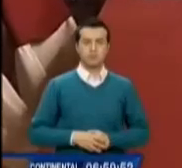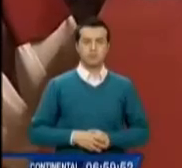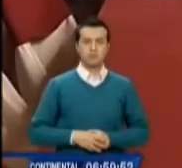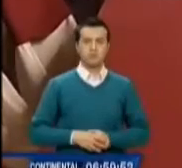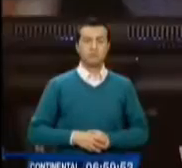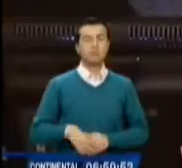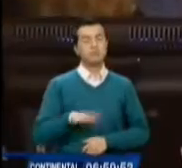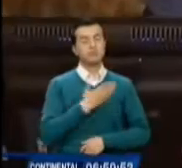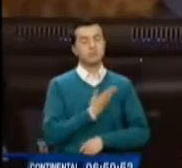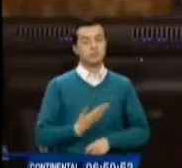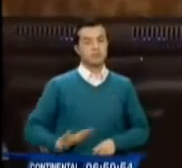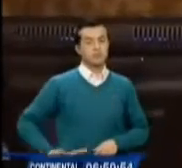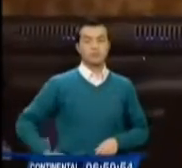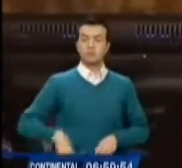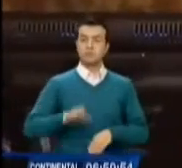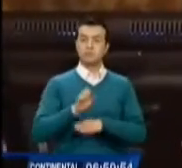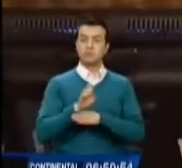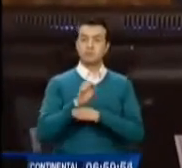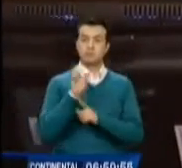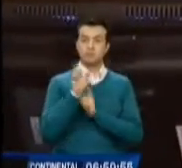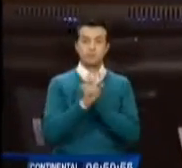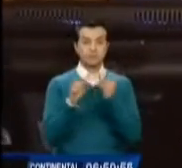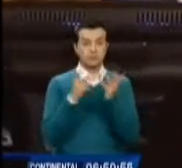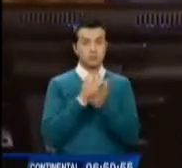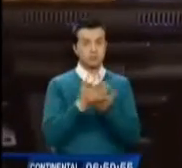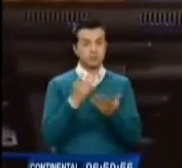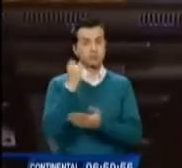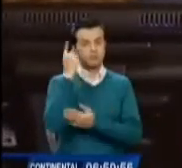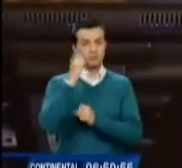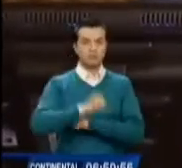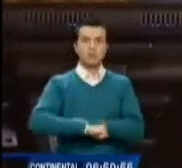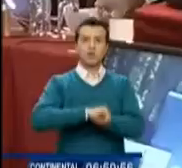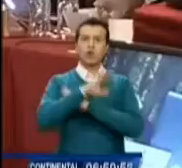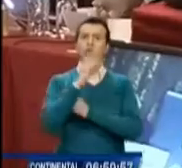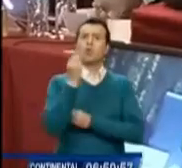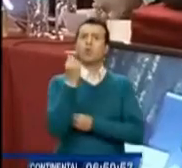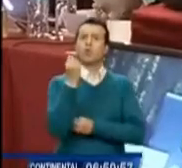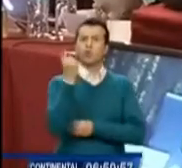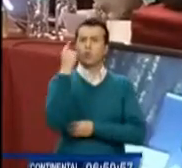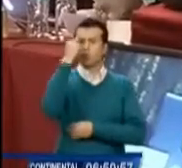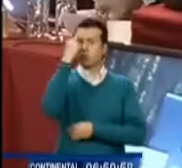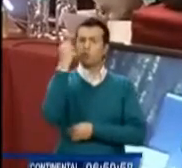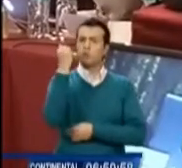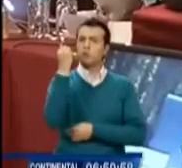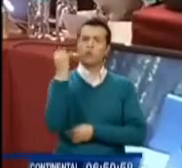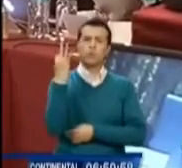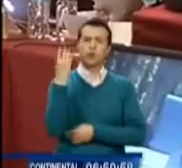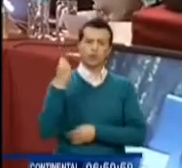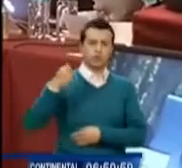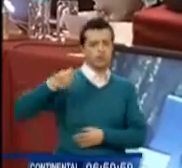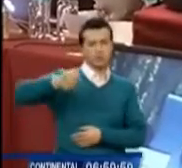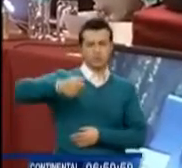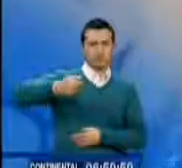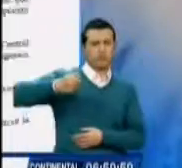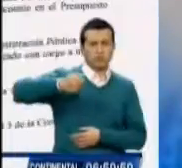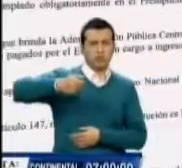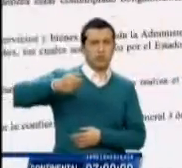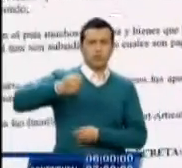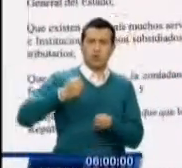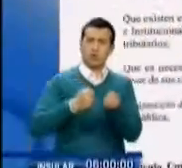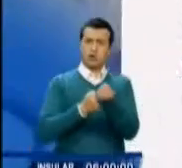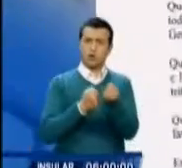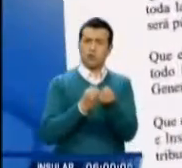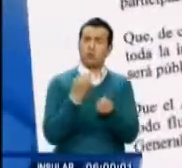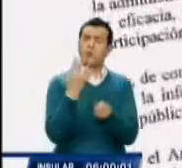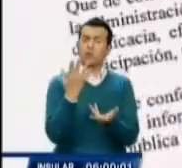De la República, la ciudadanía tendrá conocimiento claro del valor exacto que el Estado desembolsa en subvenciones. El